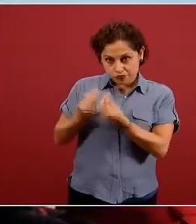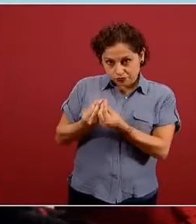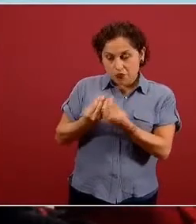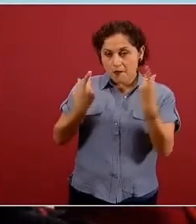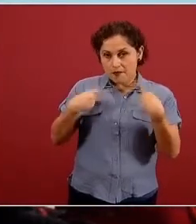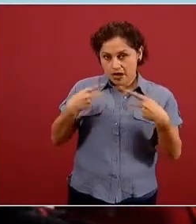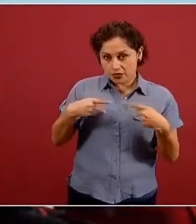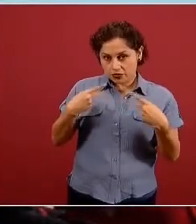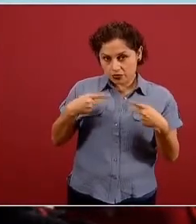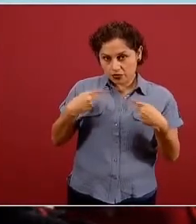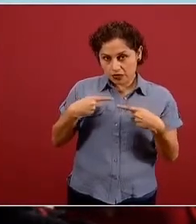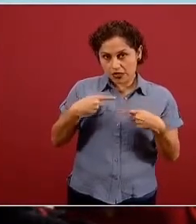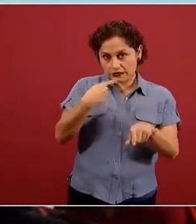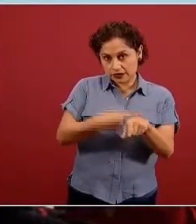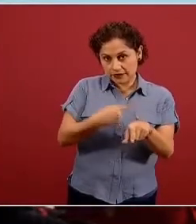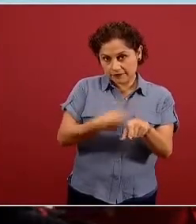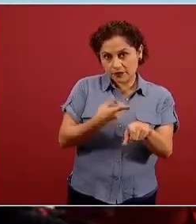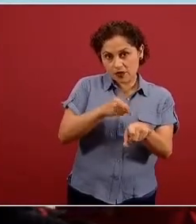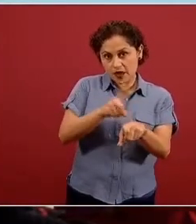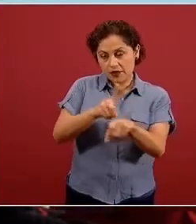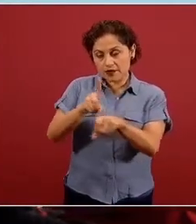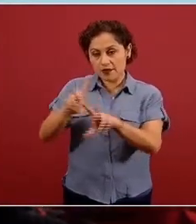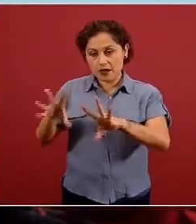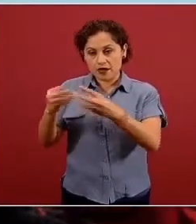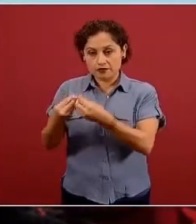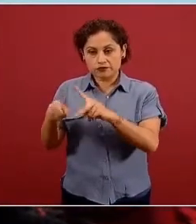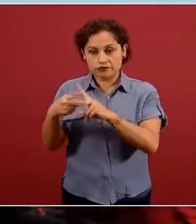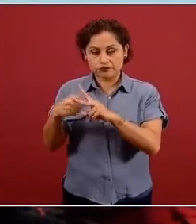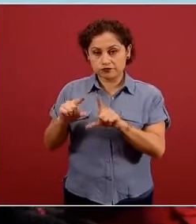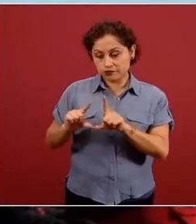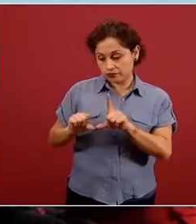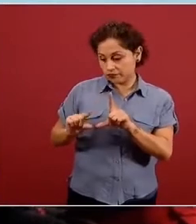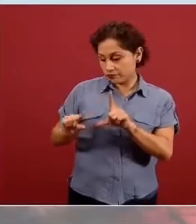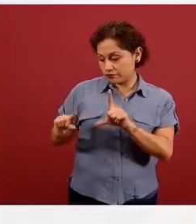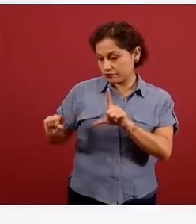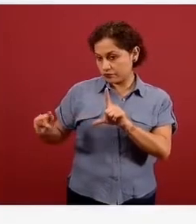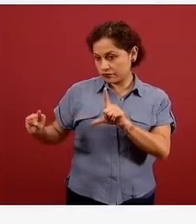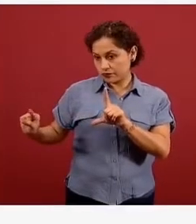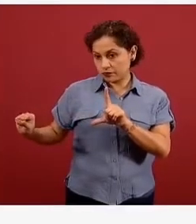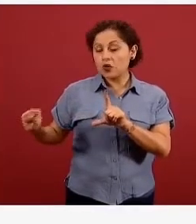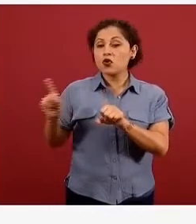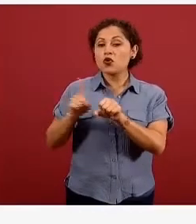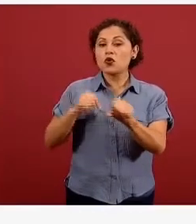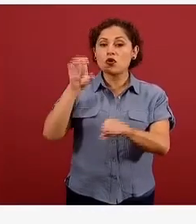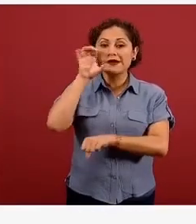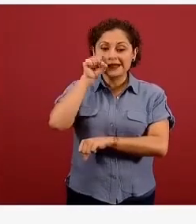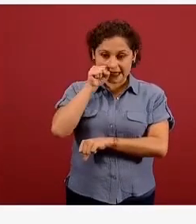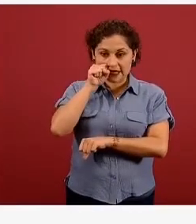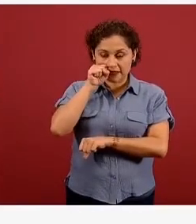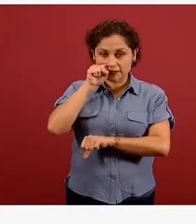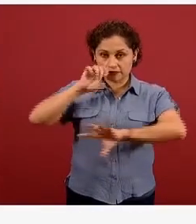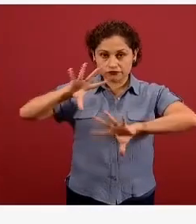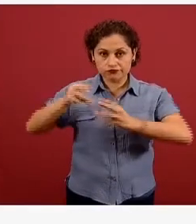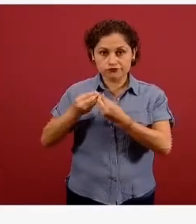que se presentan cada día están representados en las barras anaranjadas y estos se van